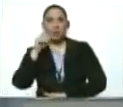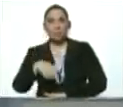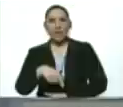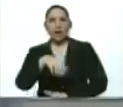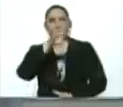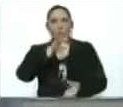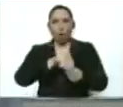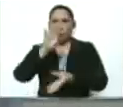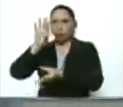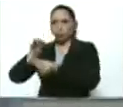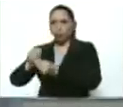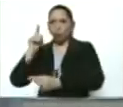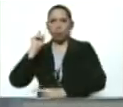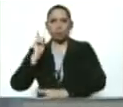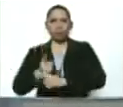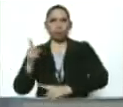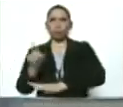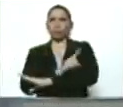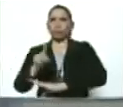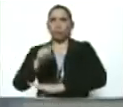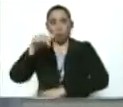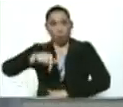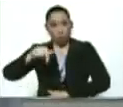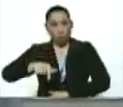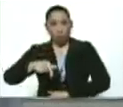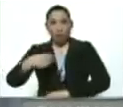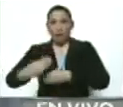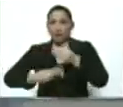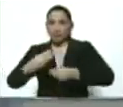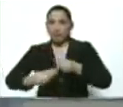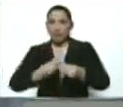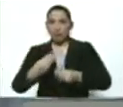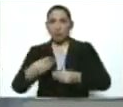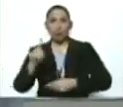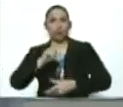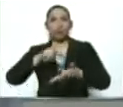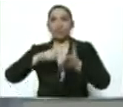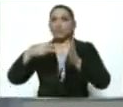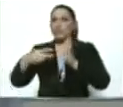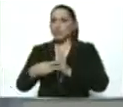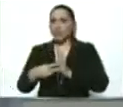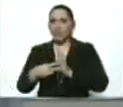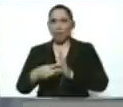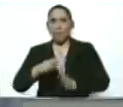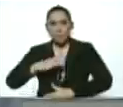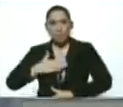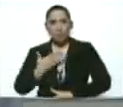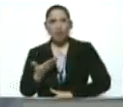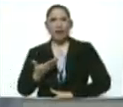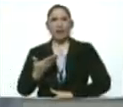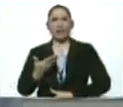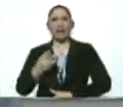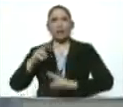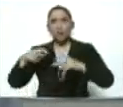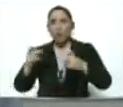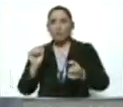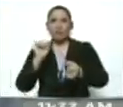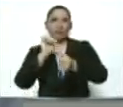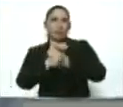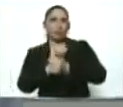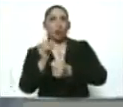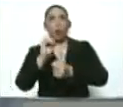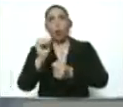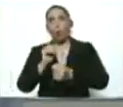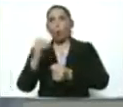conclusión efectiva como hoy está llegando, que no significa que puedan haber nuevas detenciones o